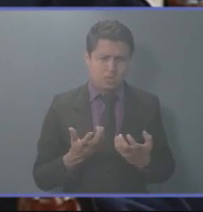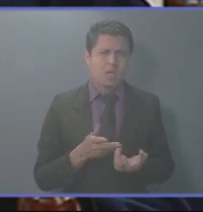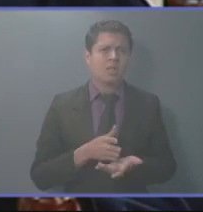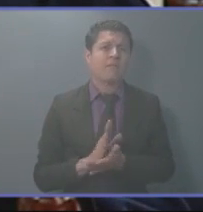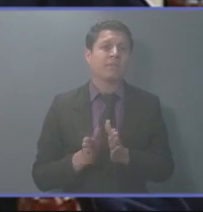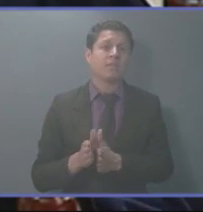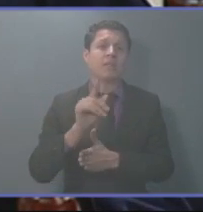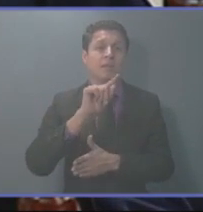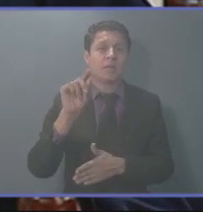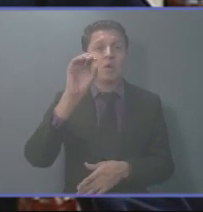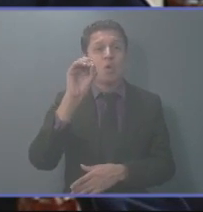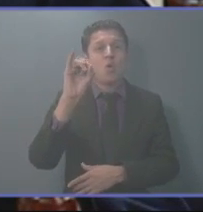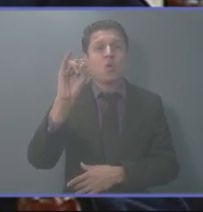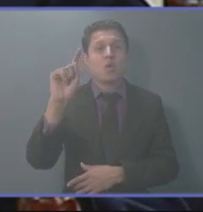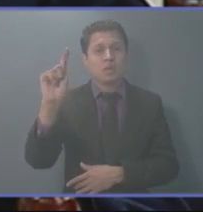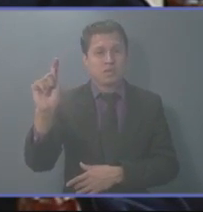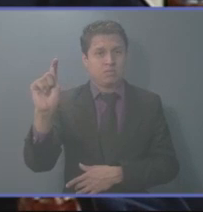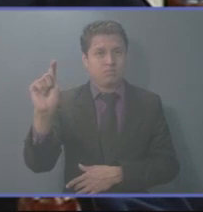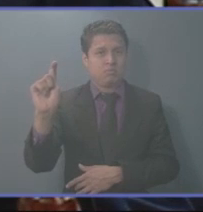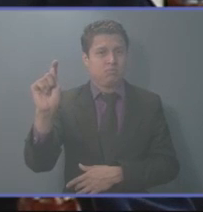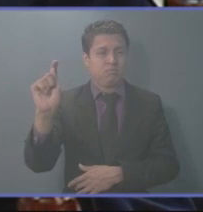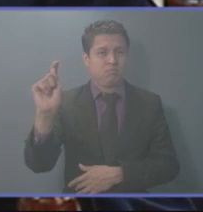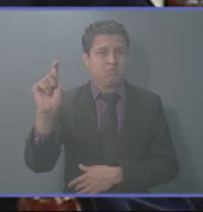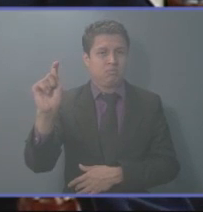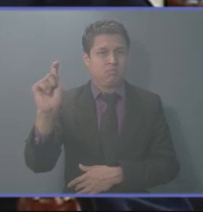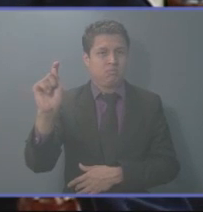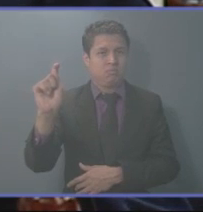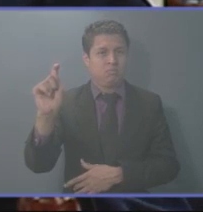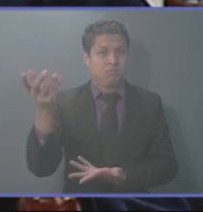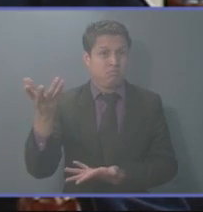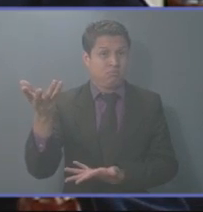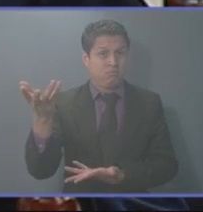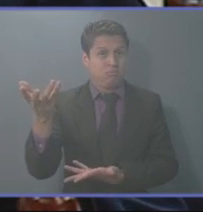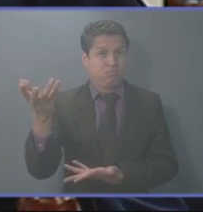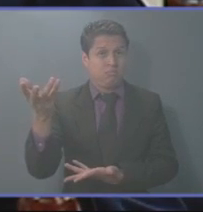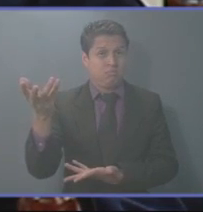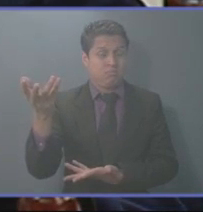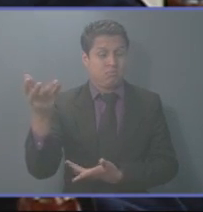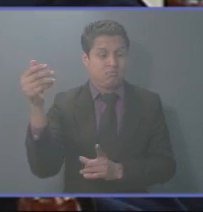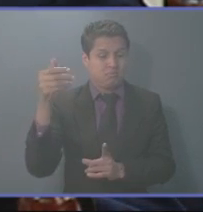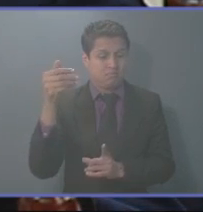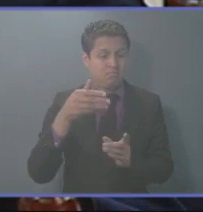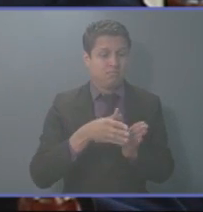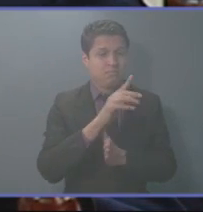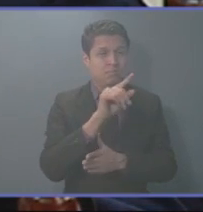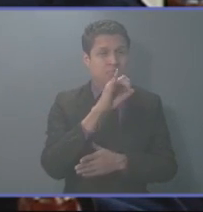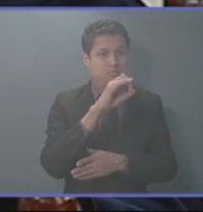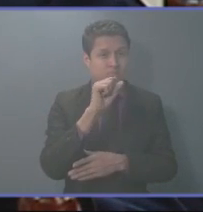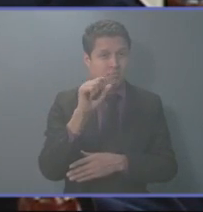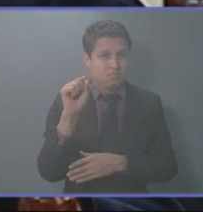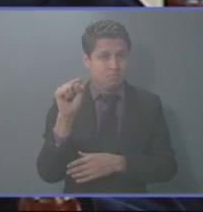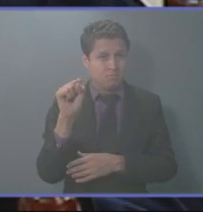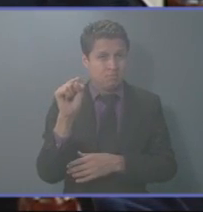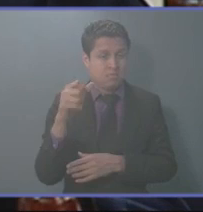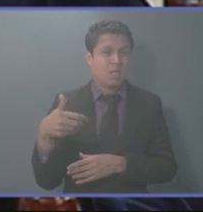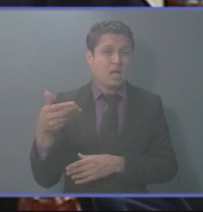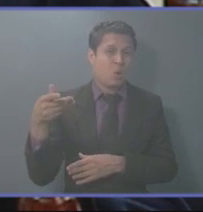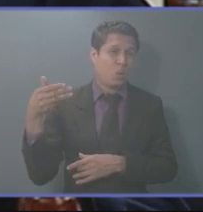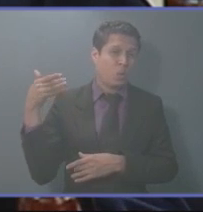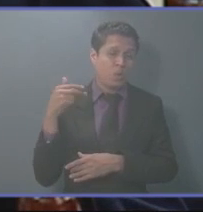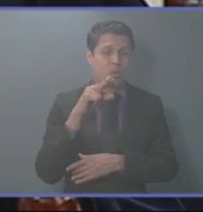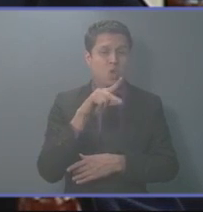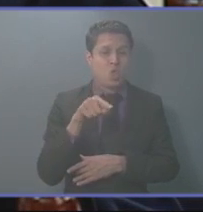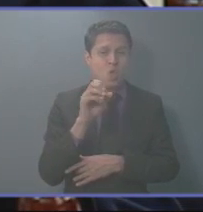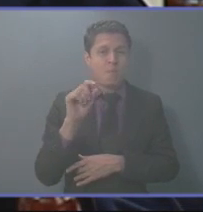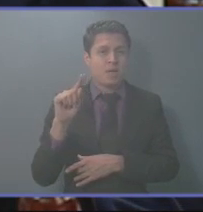del Trabajo, de la OIT, que hizo para el Seguro Social en el año 2014 y